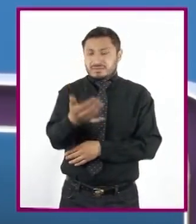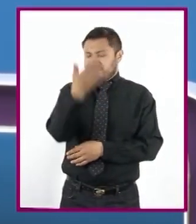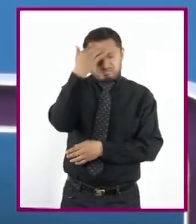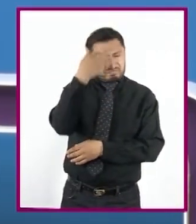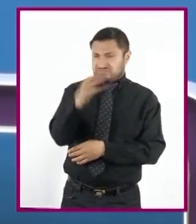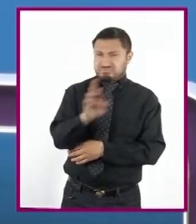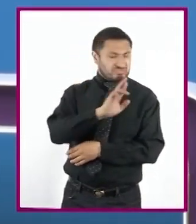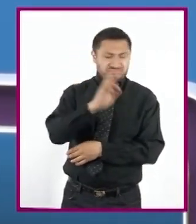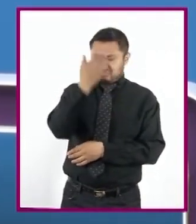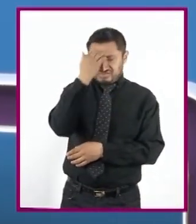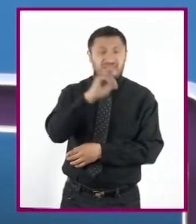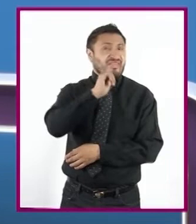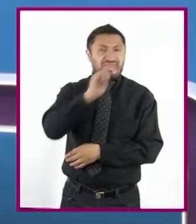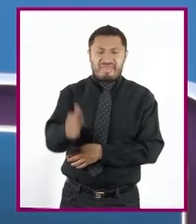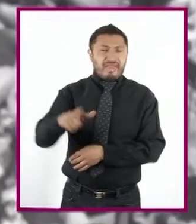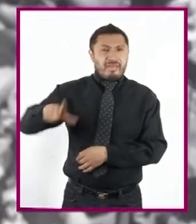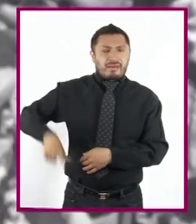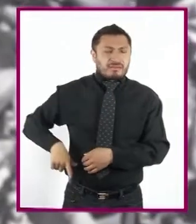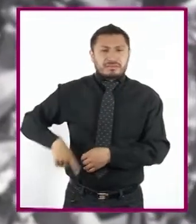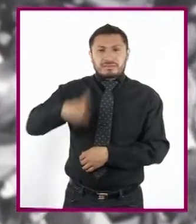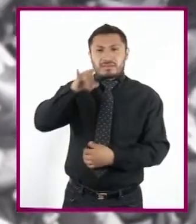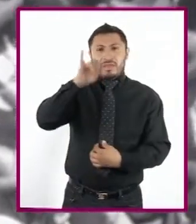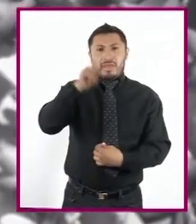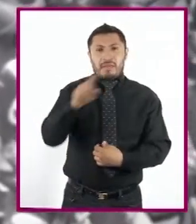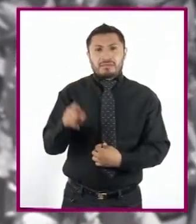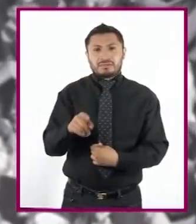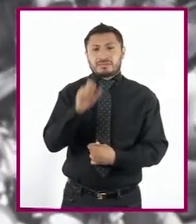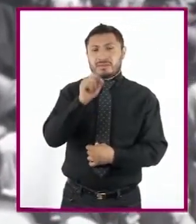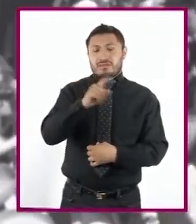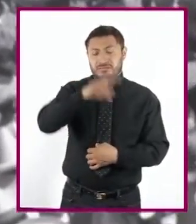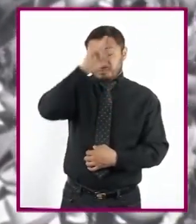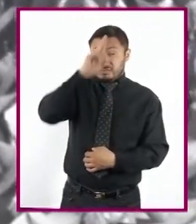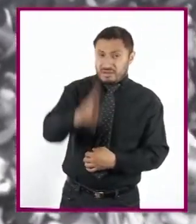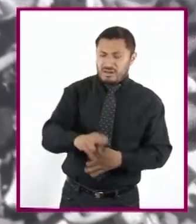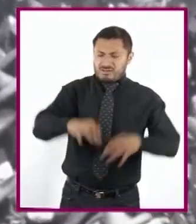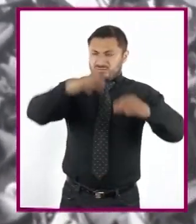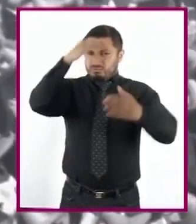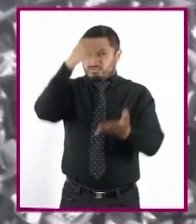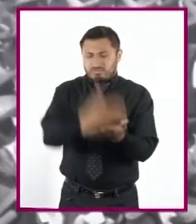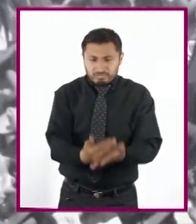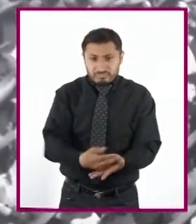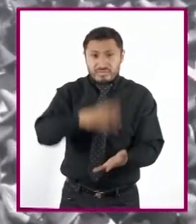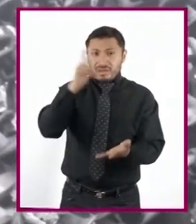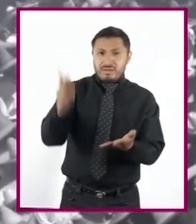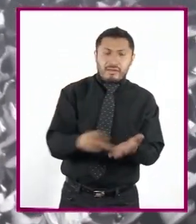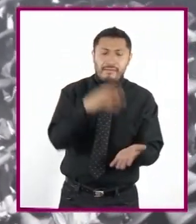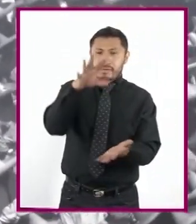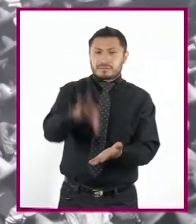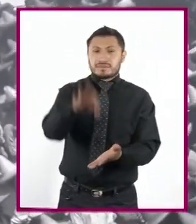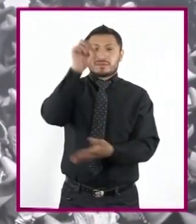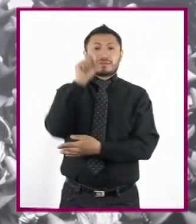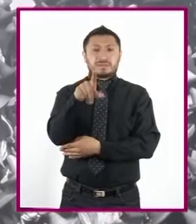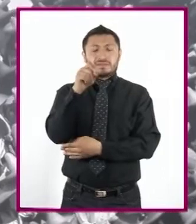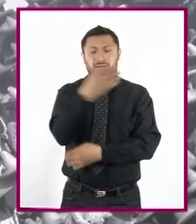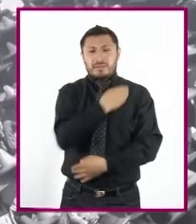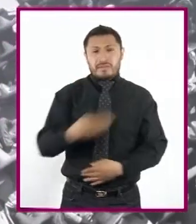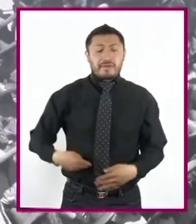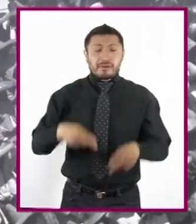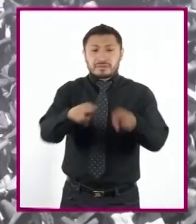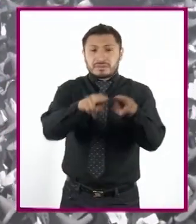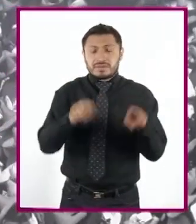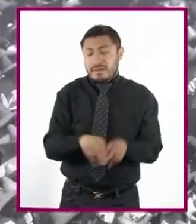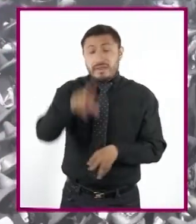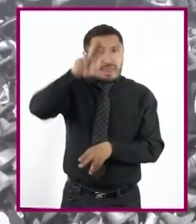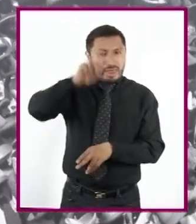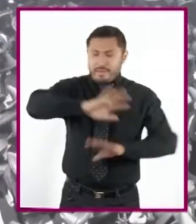gobierno de Porfirio Díaz. También prohibía terminantemente la reelección del presidente de la nación y